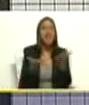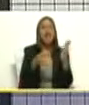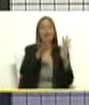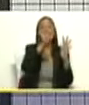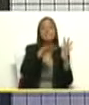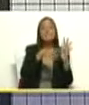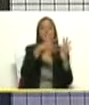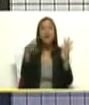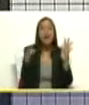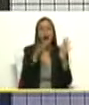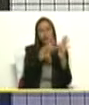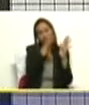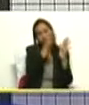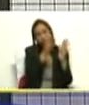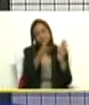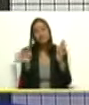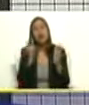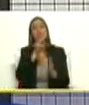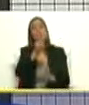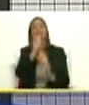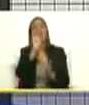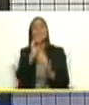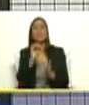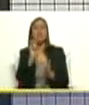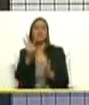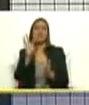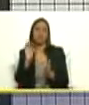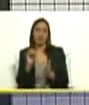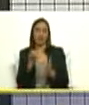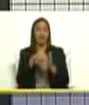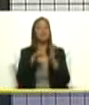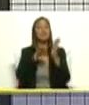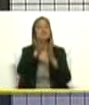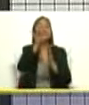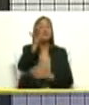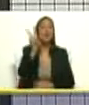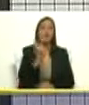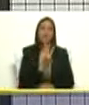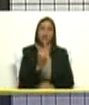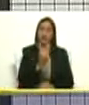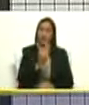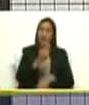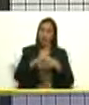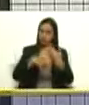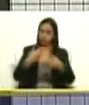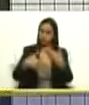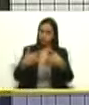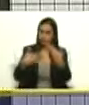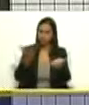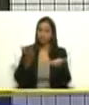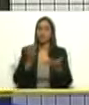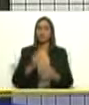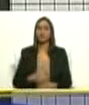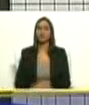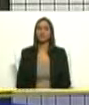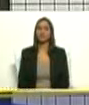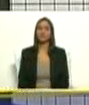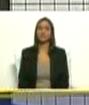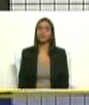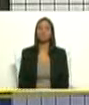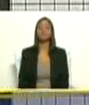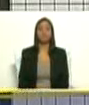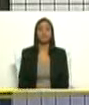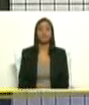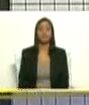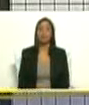dirigir conducir los tiempos futuros de Venezuela para construir futuro en esa onda Por eso